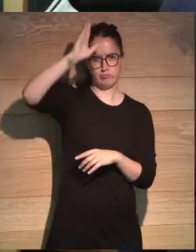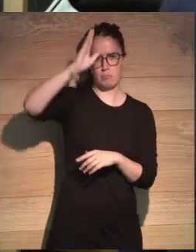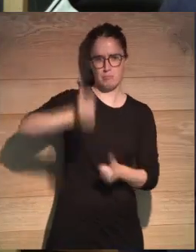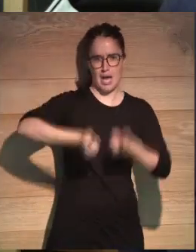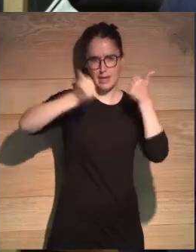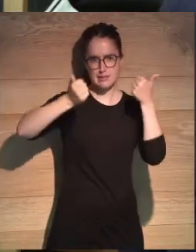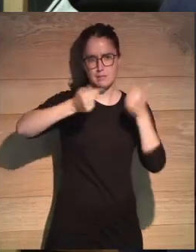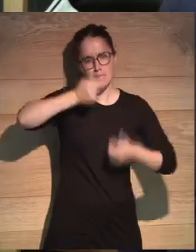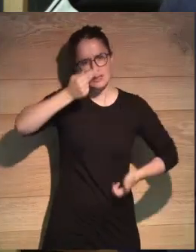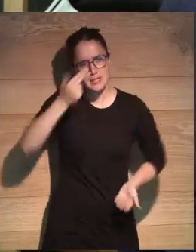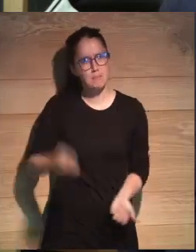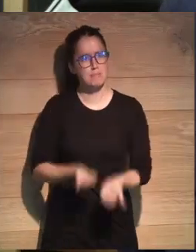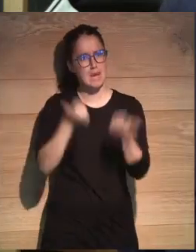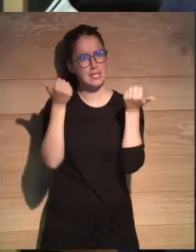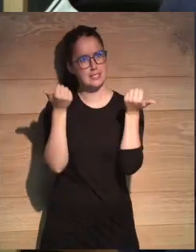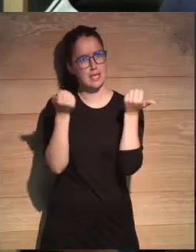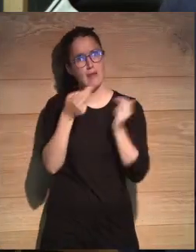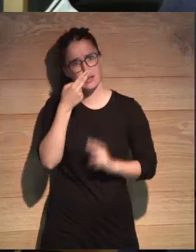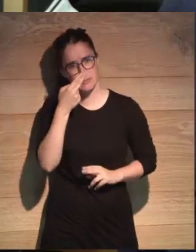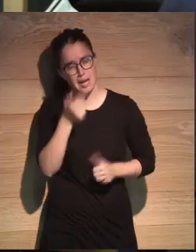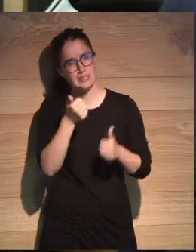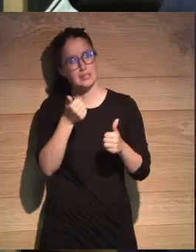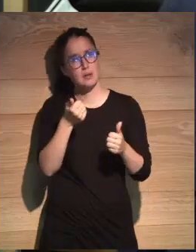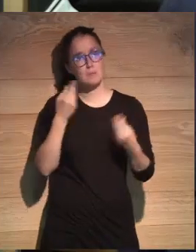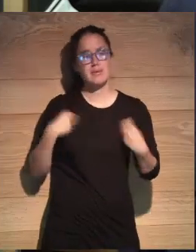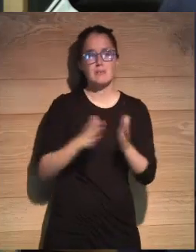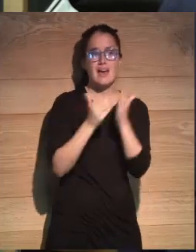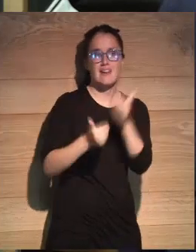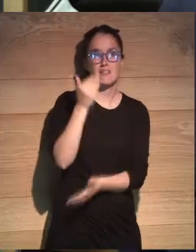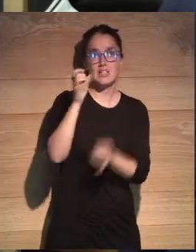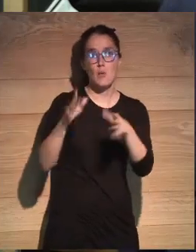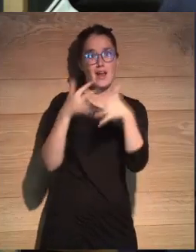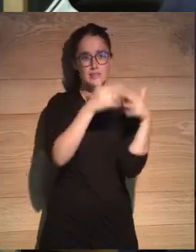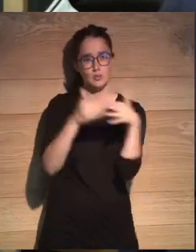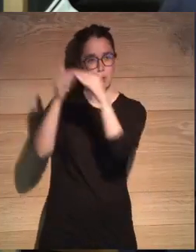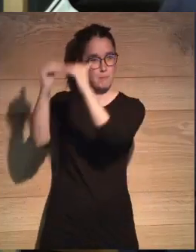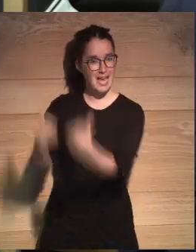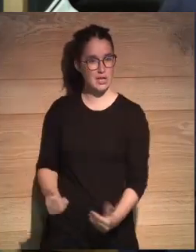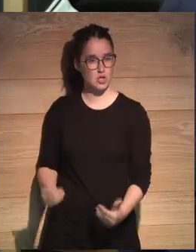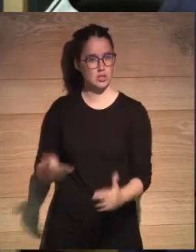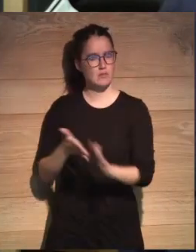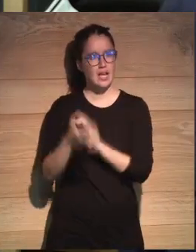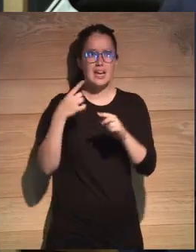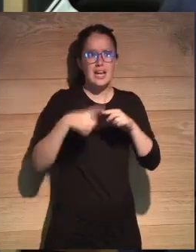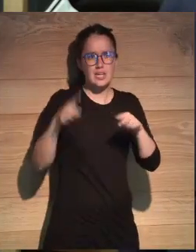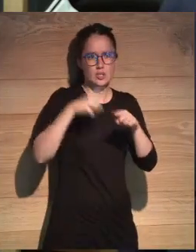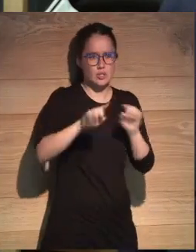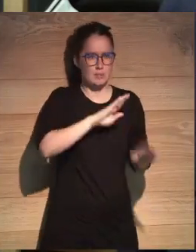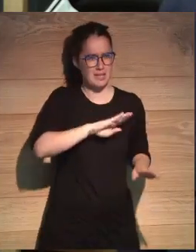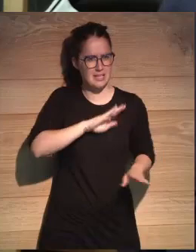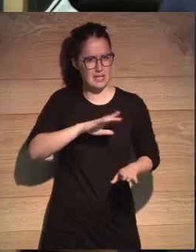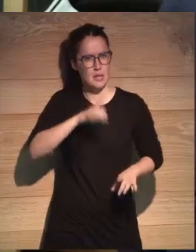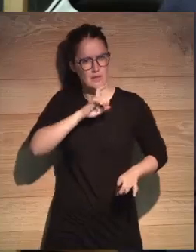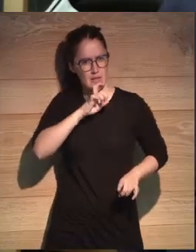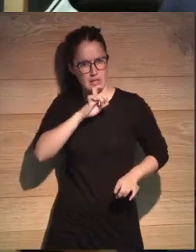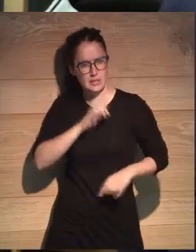culto y más interesado y más interesante que el de la misma revista equivalente en Estados Unidos. O sea que las cosas son bastante más